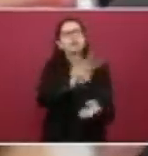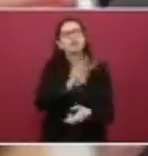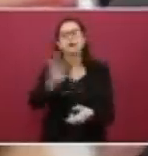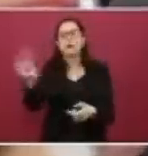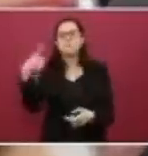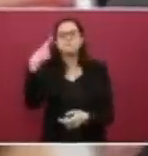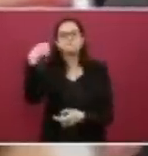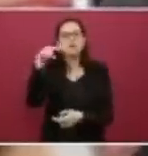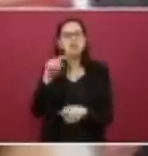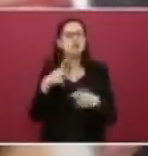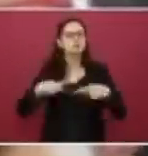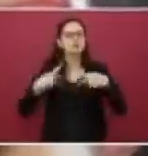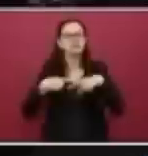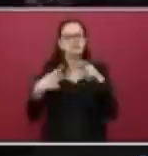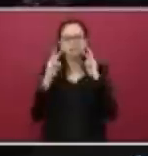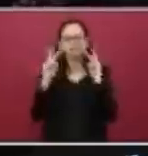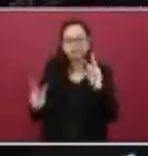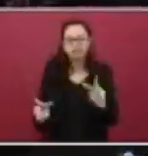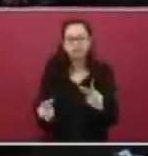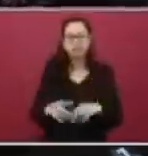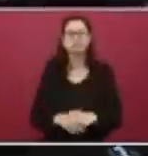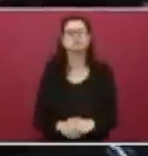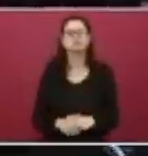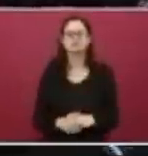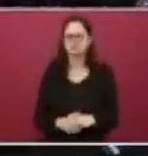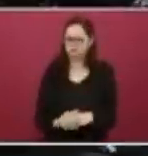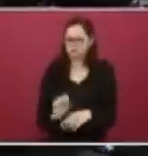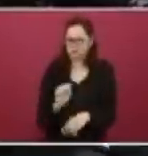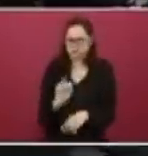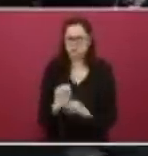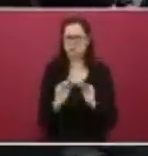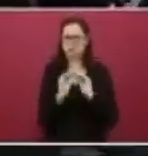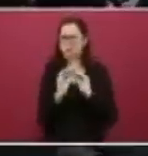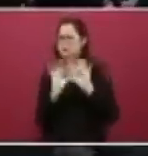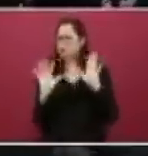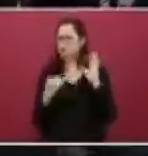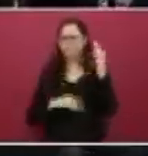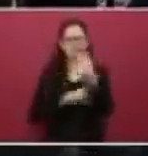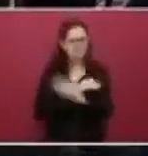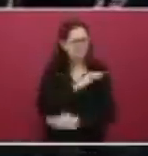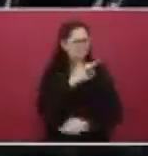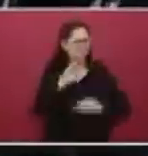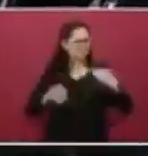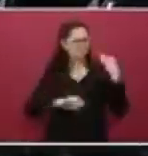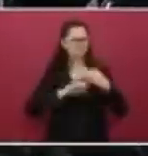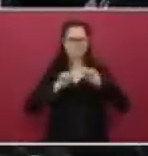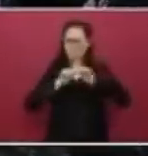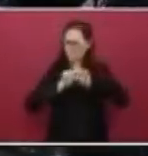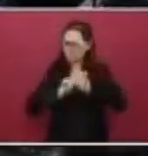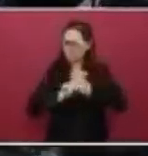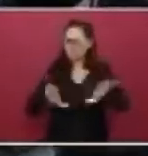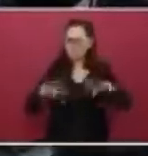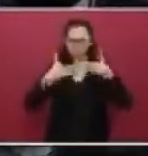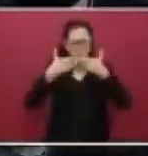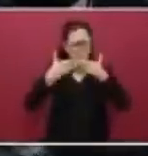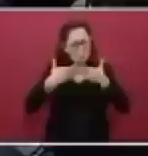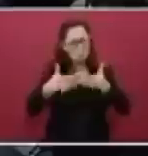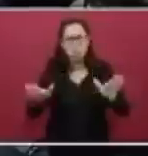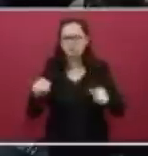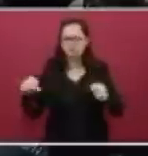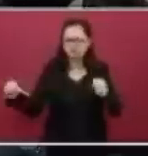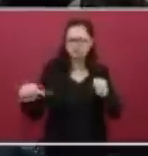los pueda conocer la población gracias de todo público no se va a ocultar nada por eso estamos